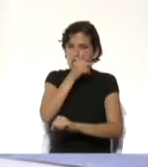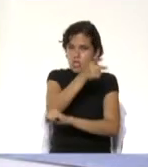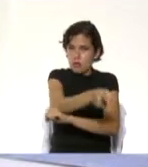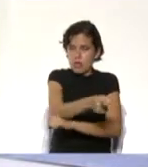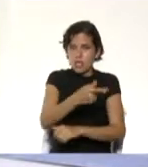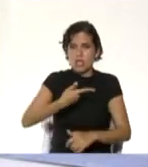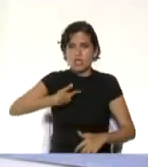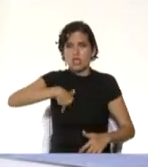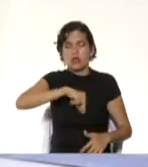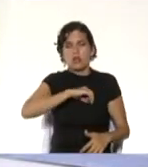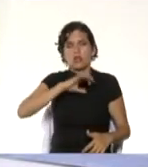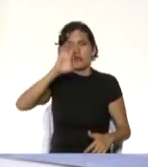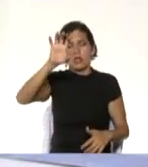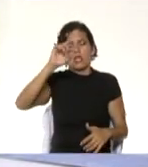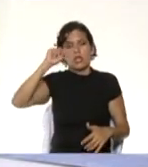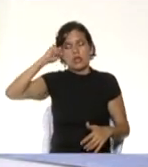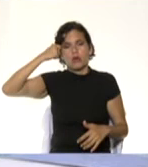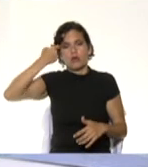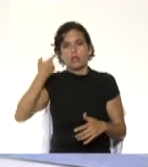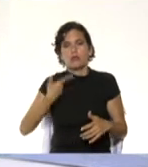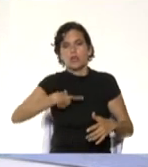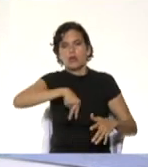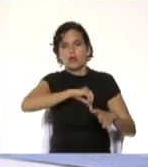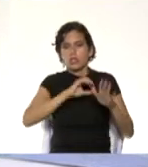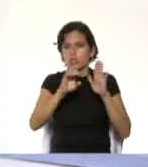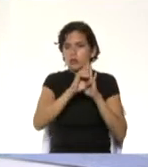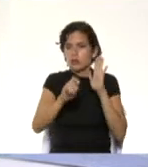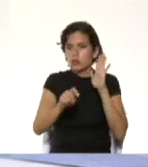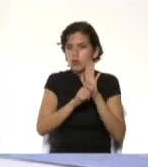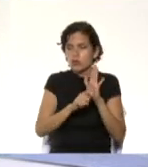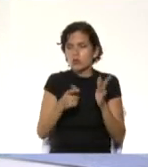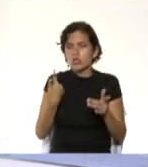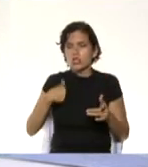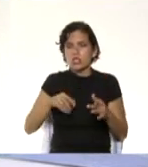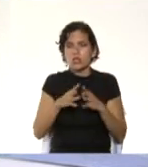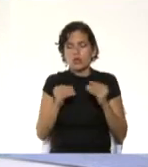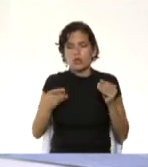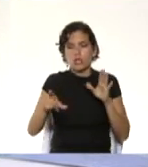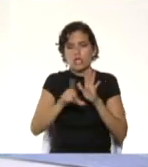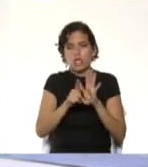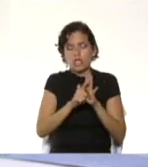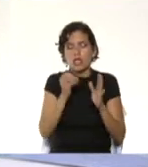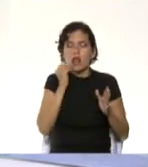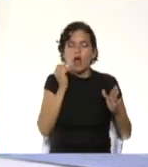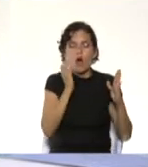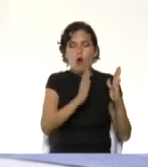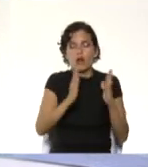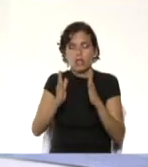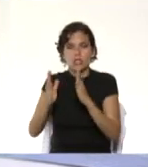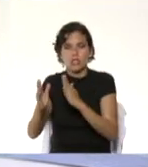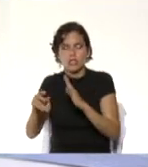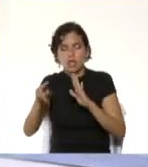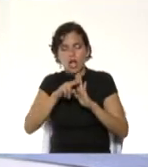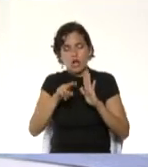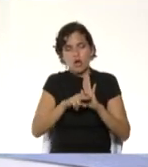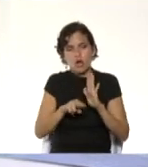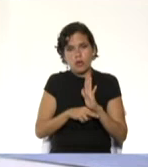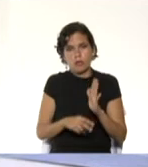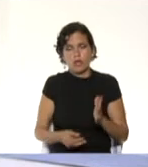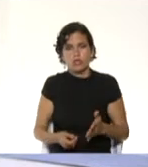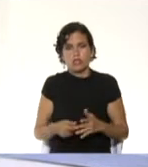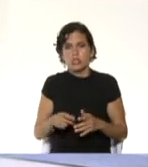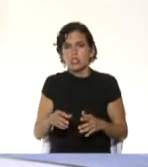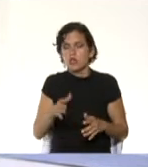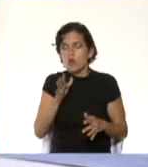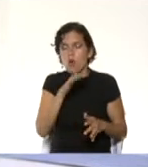país. Recordemos que de la constitución se emanan todas nuestras leyes y la organización de un país, todas nuestras normas que nos